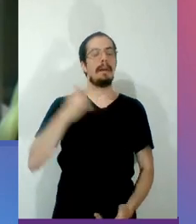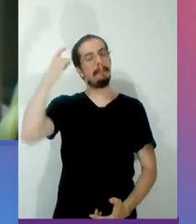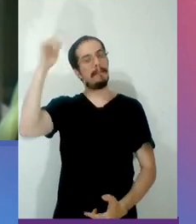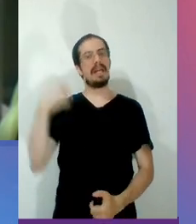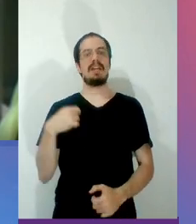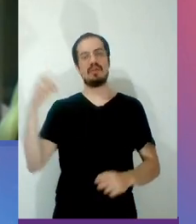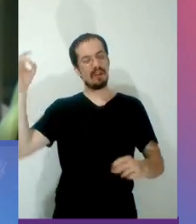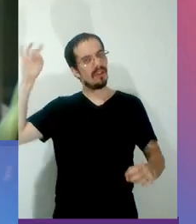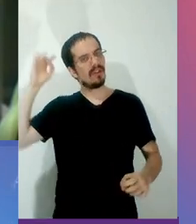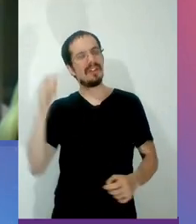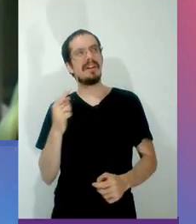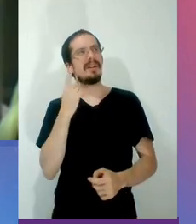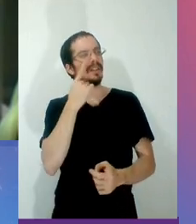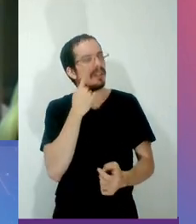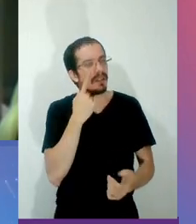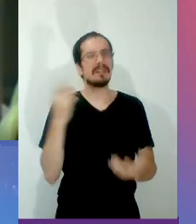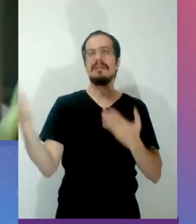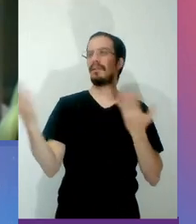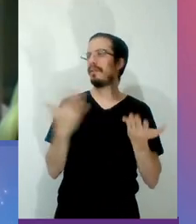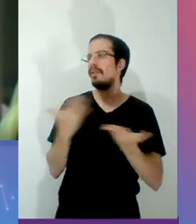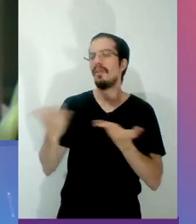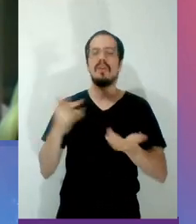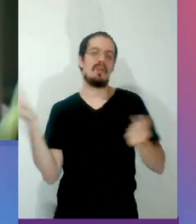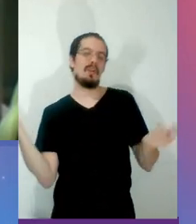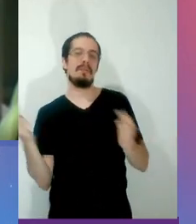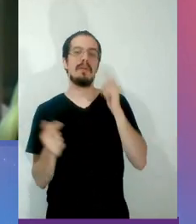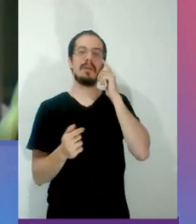que quiero, saber lo que siento, saber